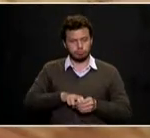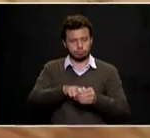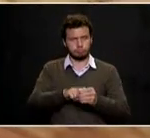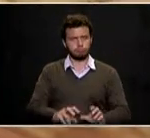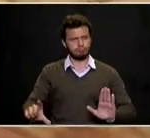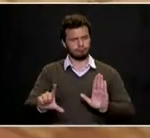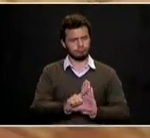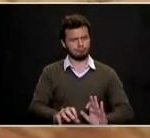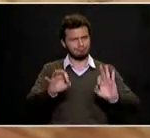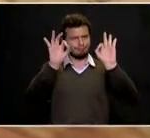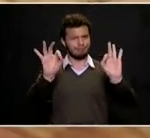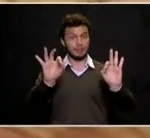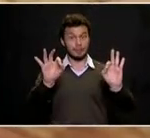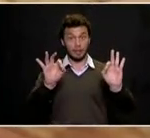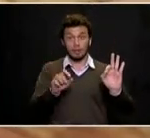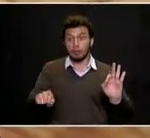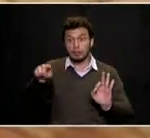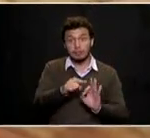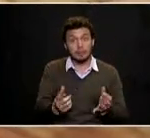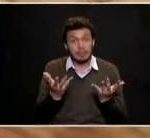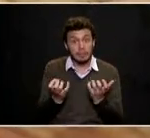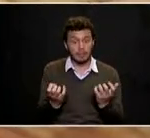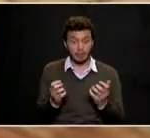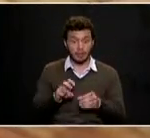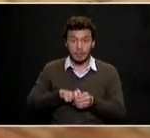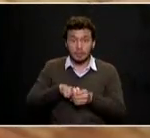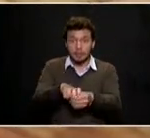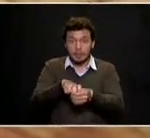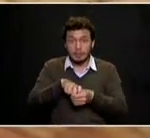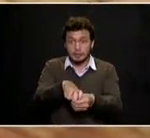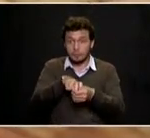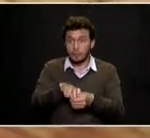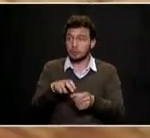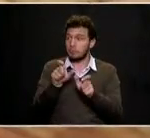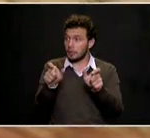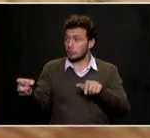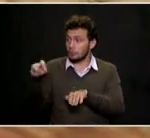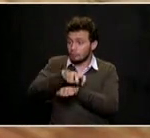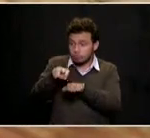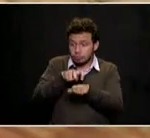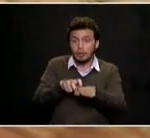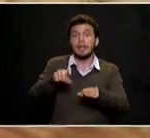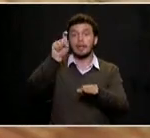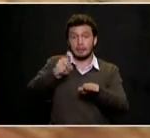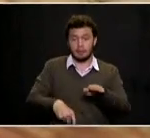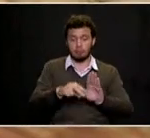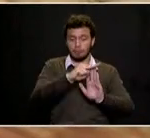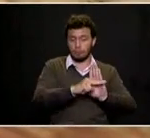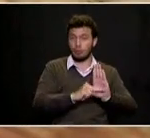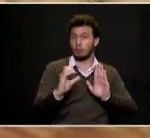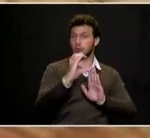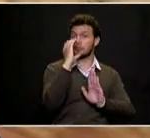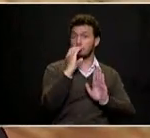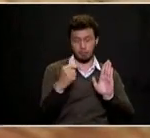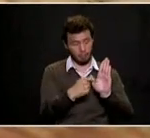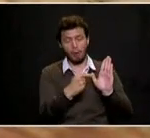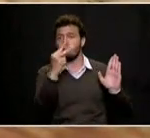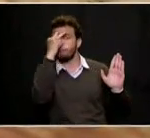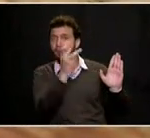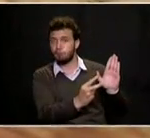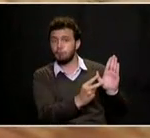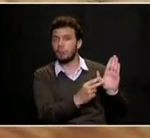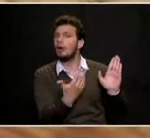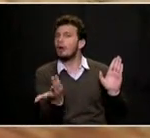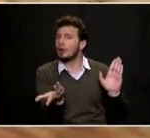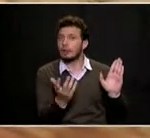el servicio particular de pasajeros el transporte individual de pasajeros tiene que cumplir con la normatividad colombiana un cupo que existe para regular